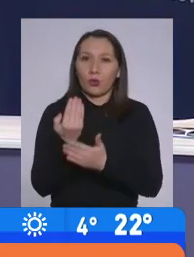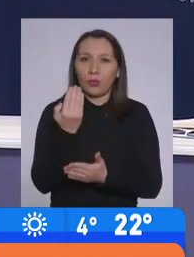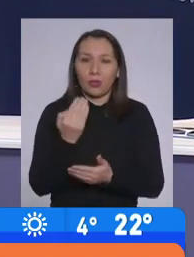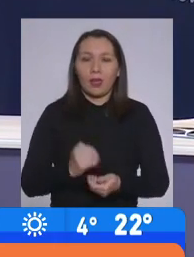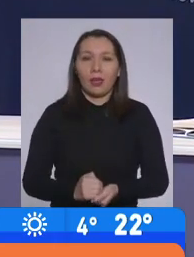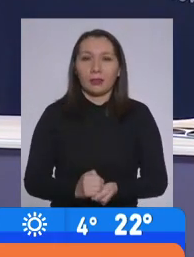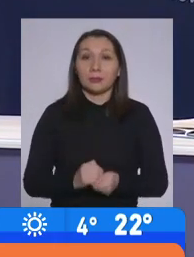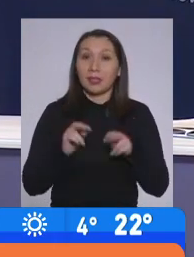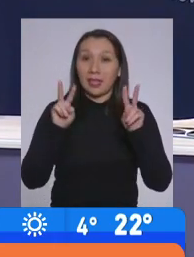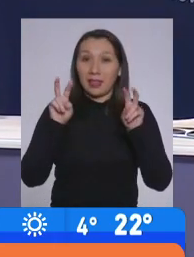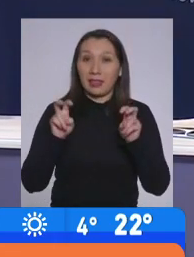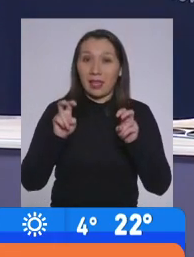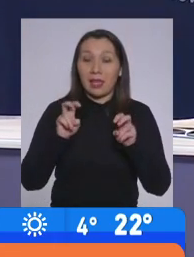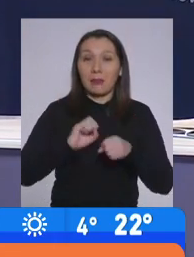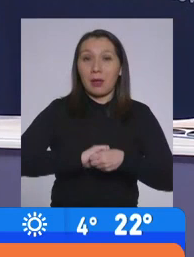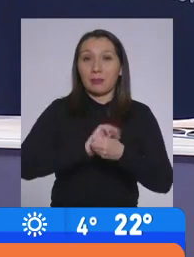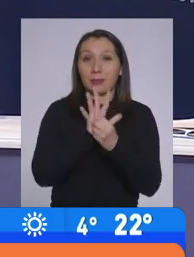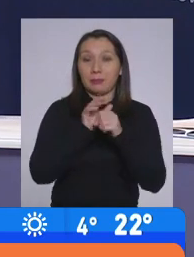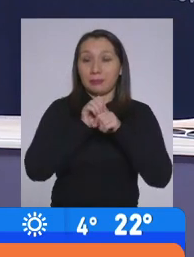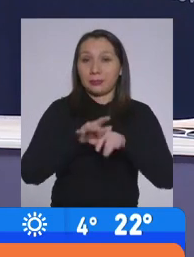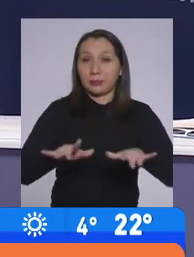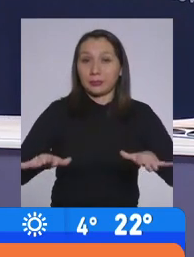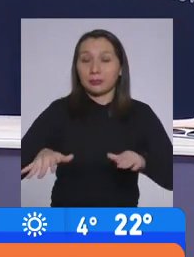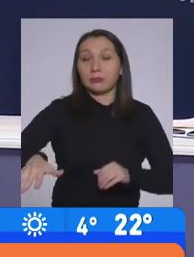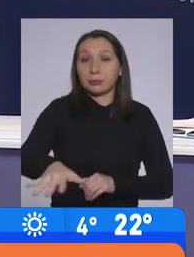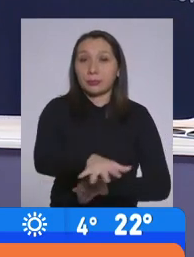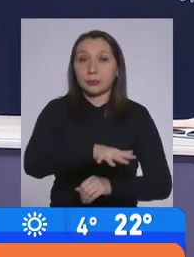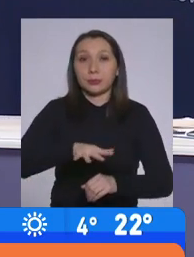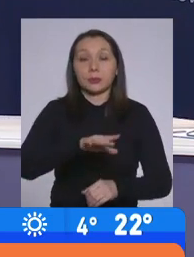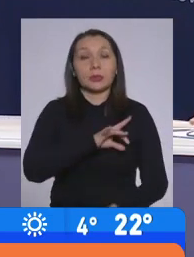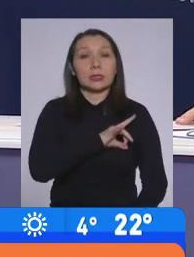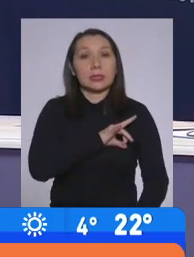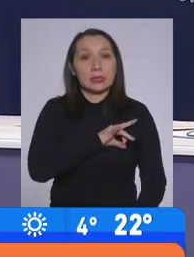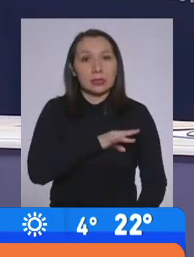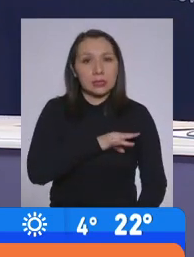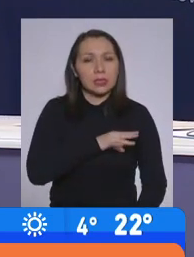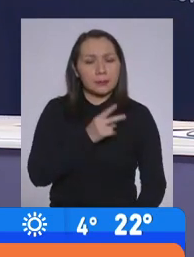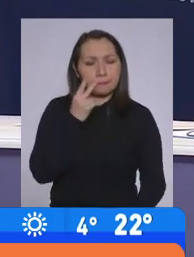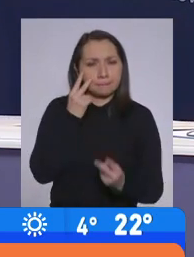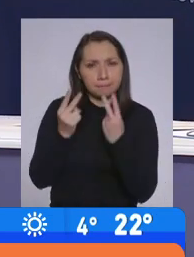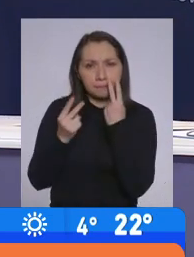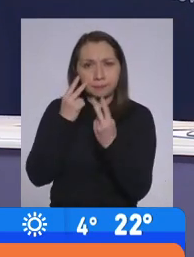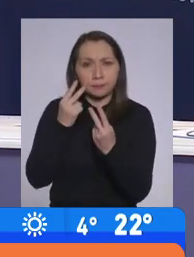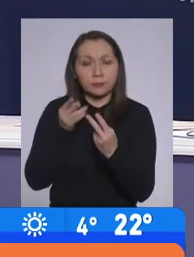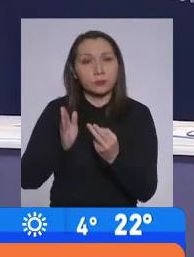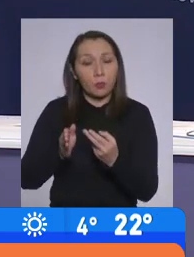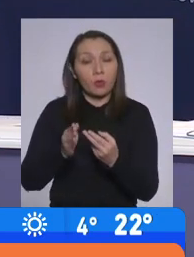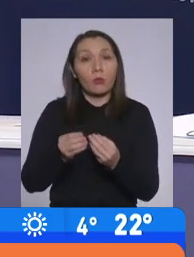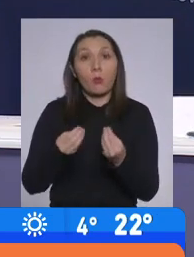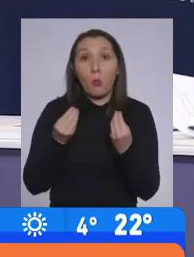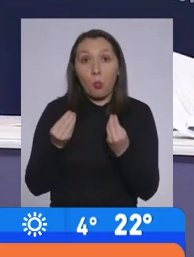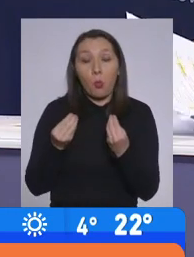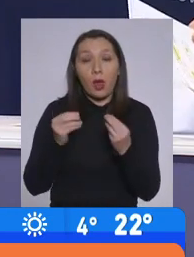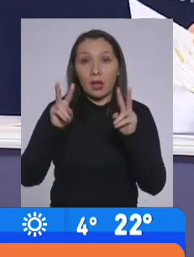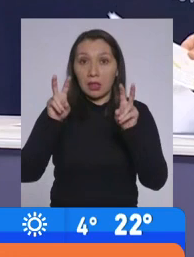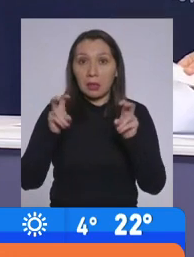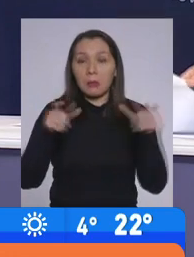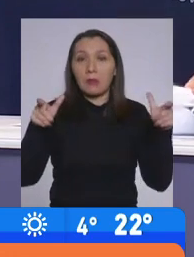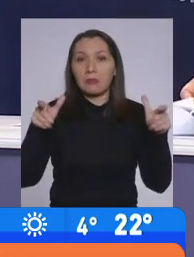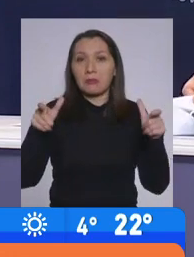con respecto a la pandemia la situación de nuestro país hemos seguido viendo una evolución favorable